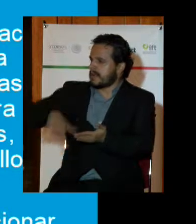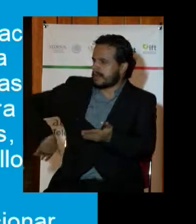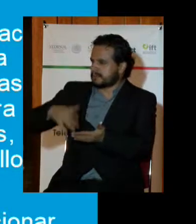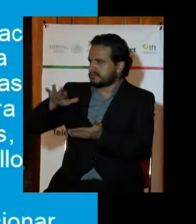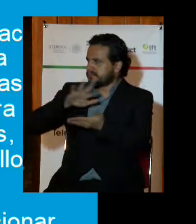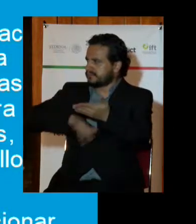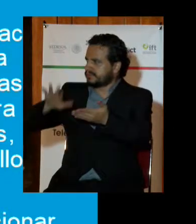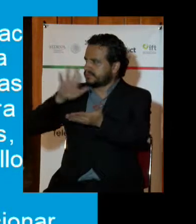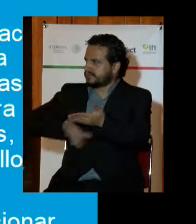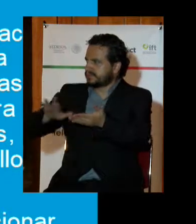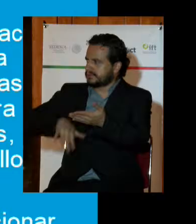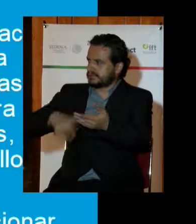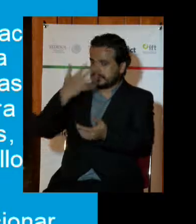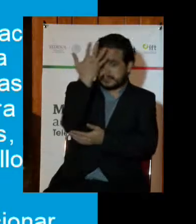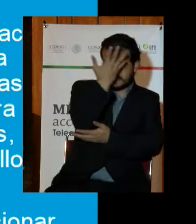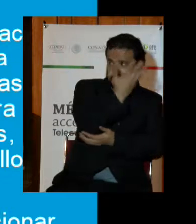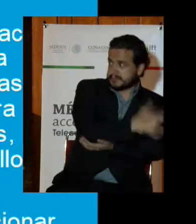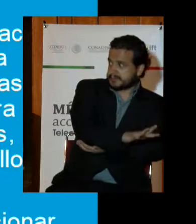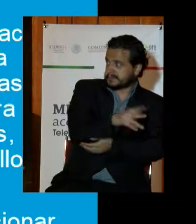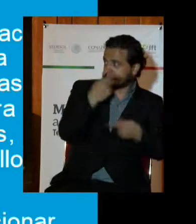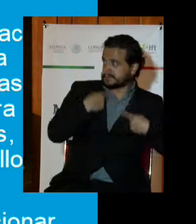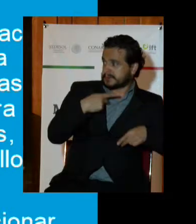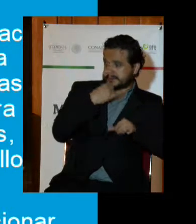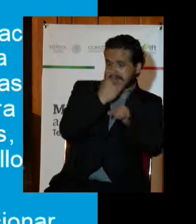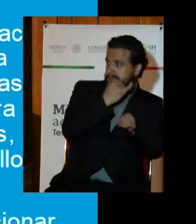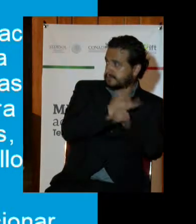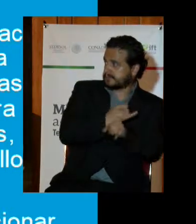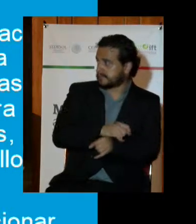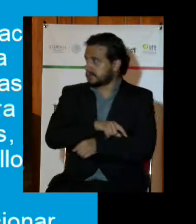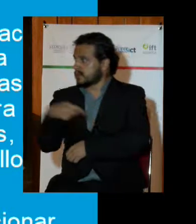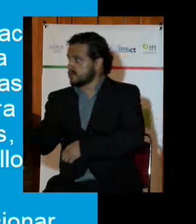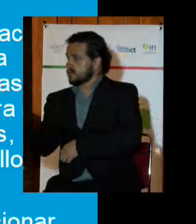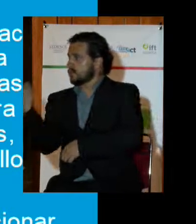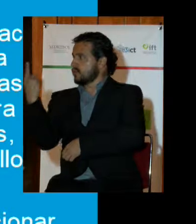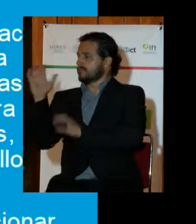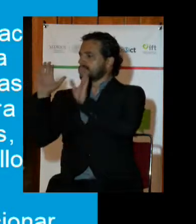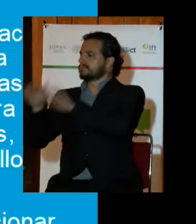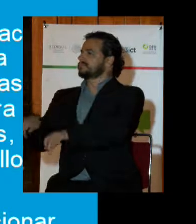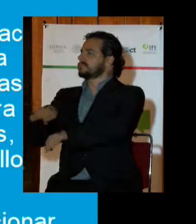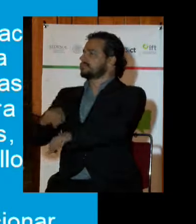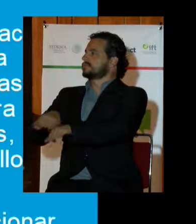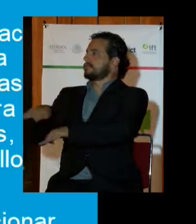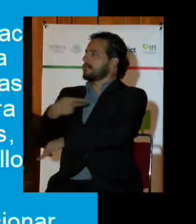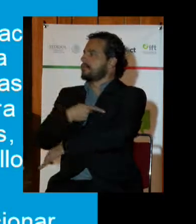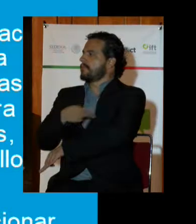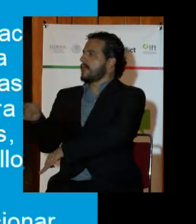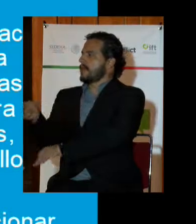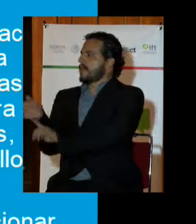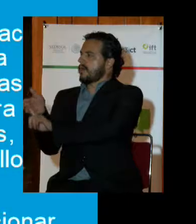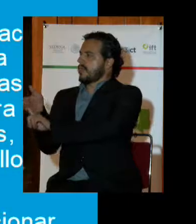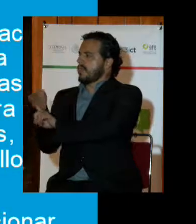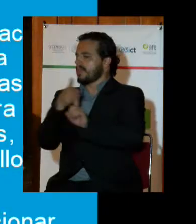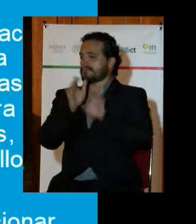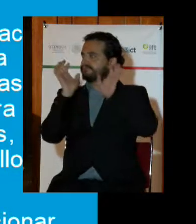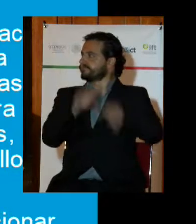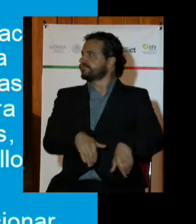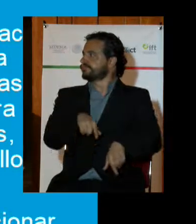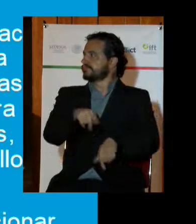personas que tienen acceso a internet, una sale de pobreza y se genera un empleo. Esos números son abrumadores.